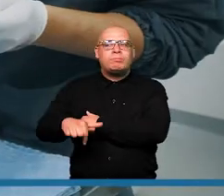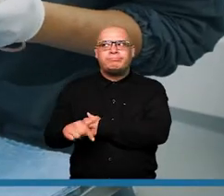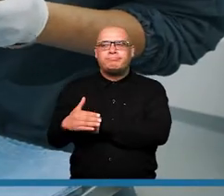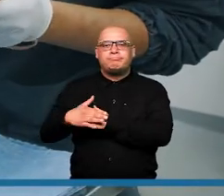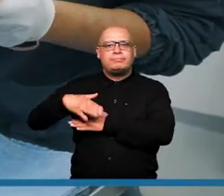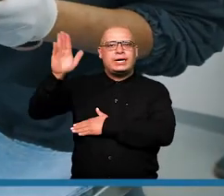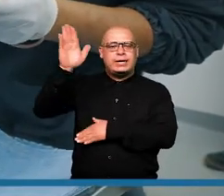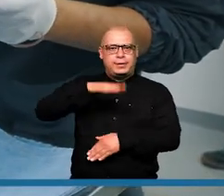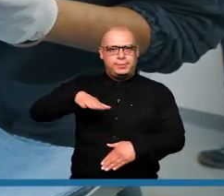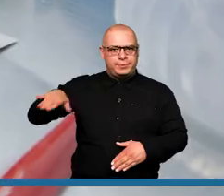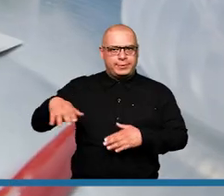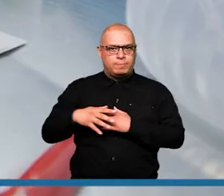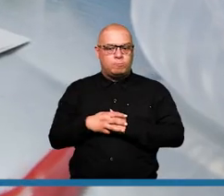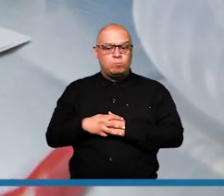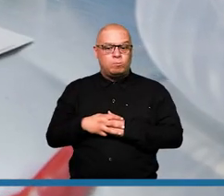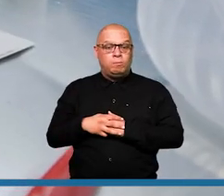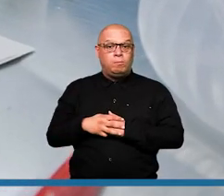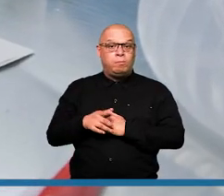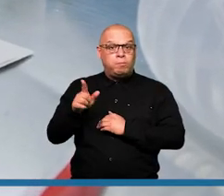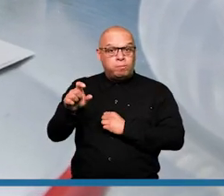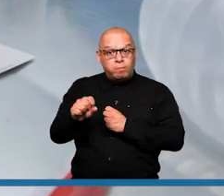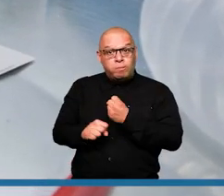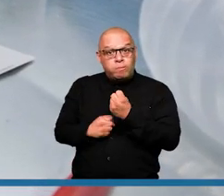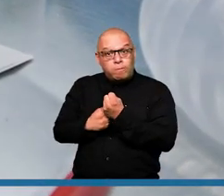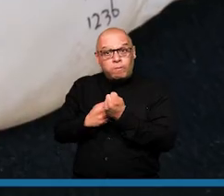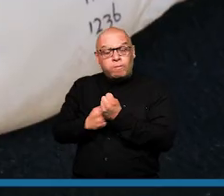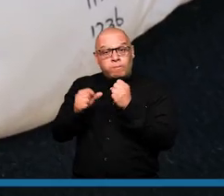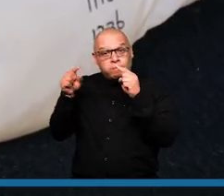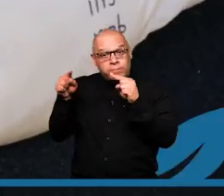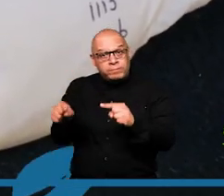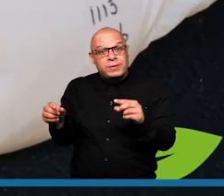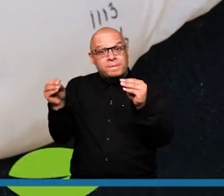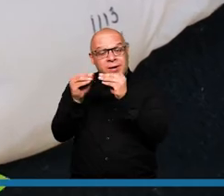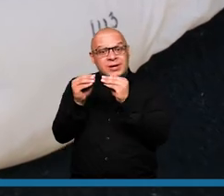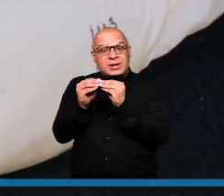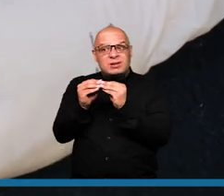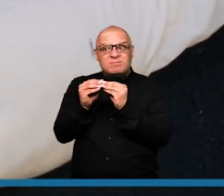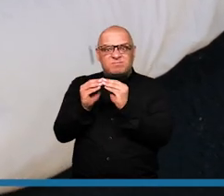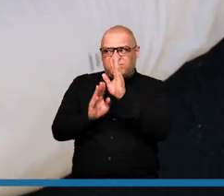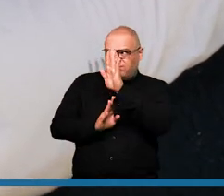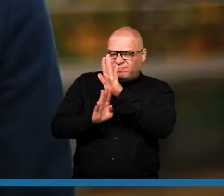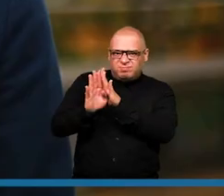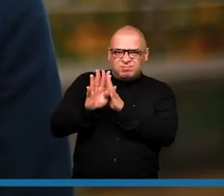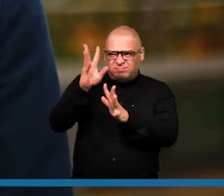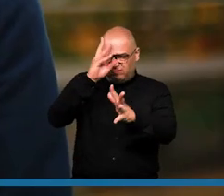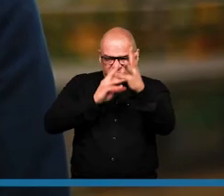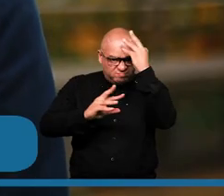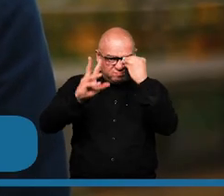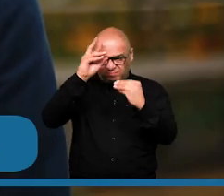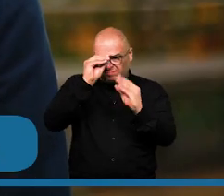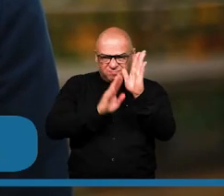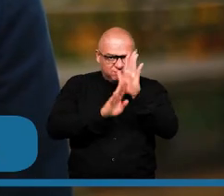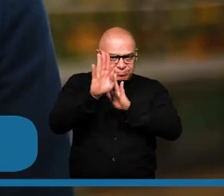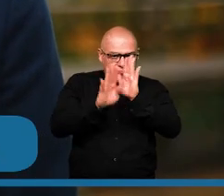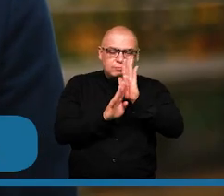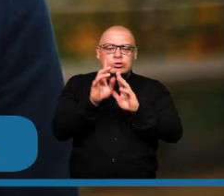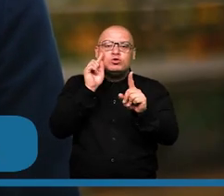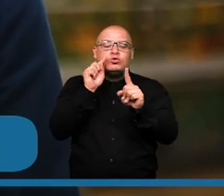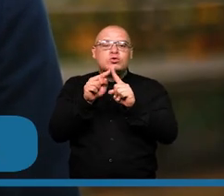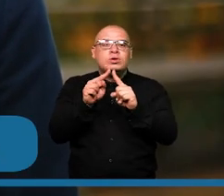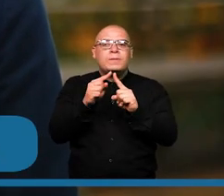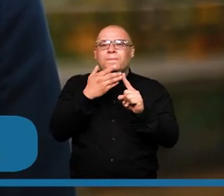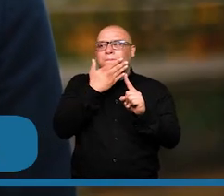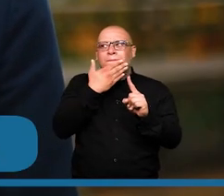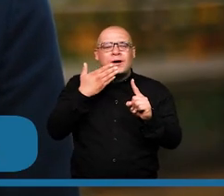tal manera que no solamente aportamos en el funcionamiento, sino en el desarrollo de conocimiento para mejorar esas